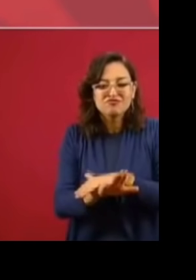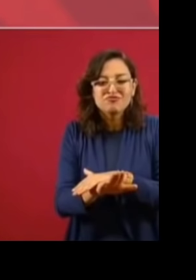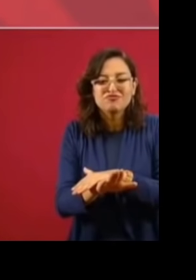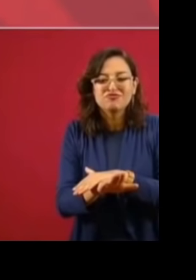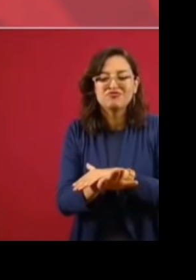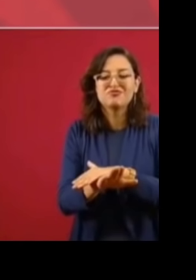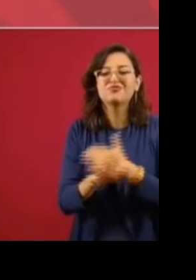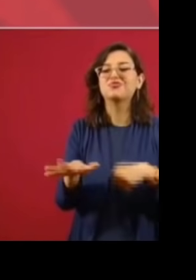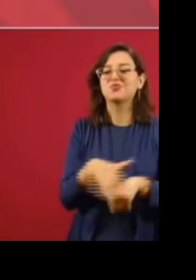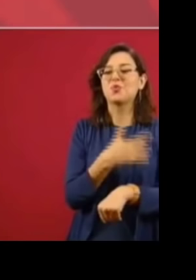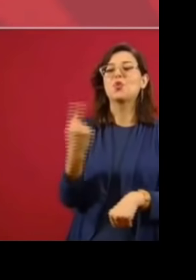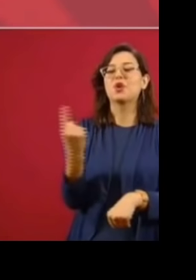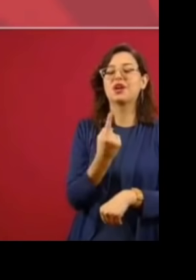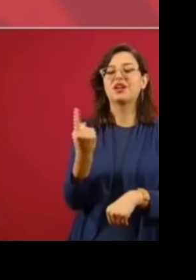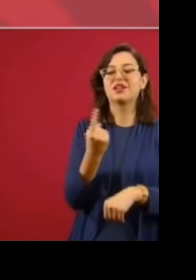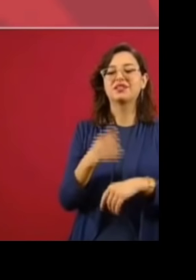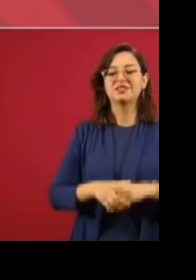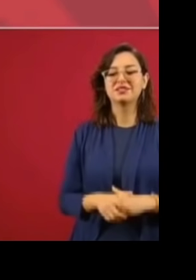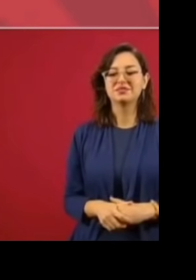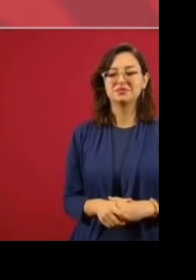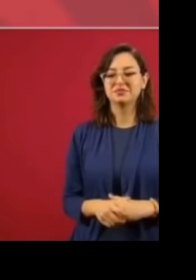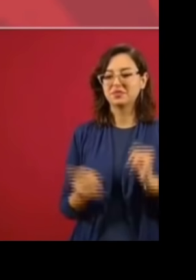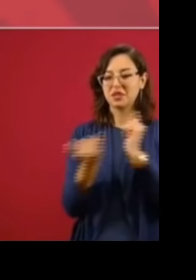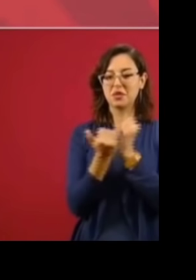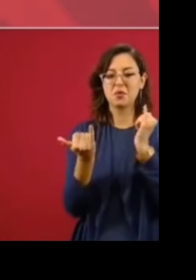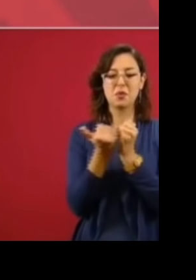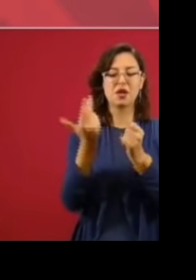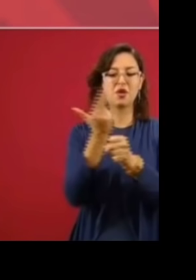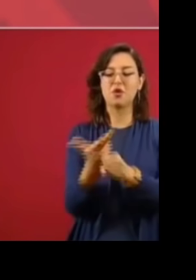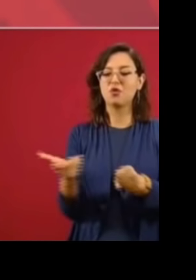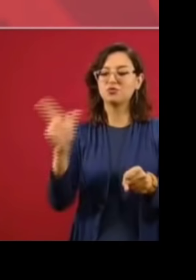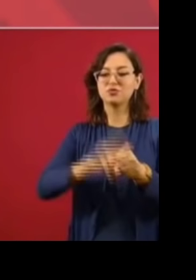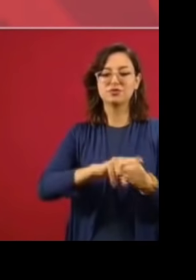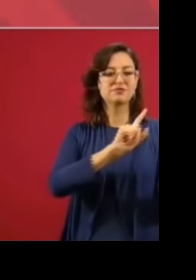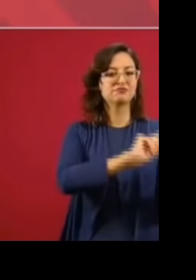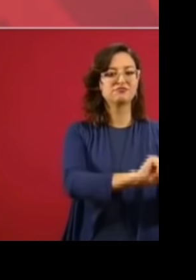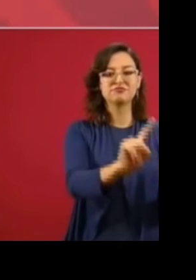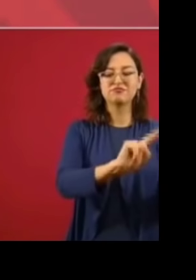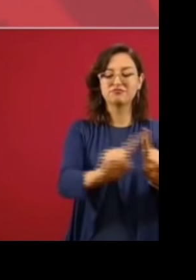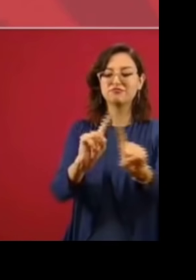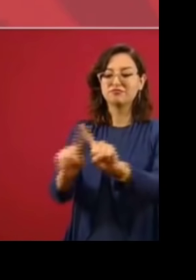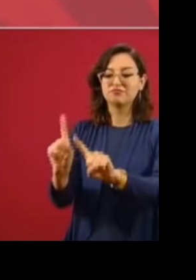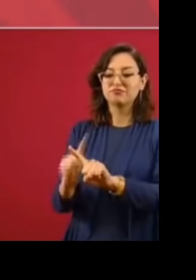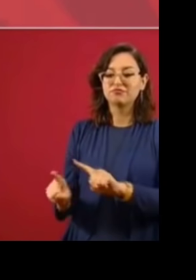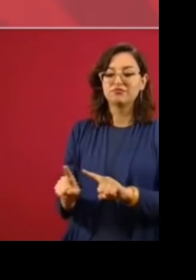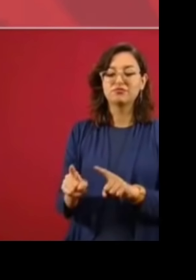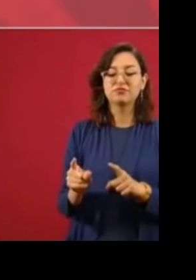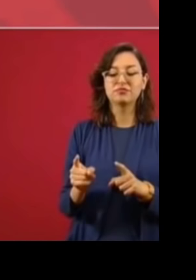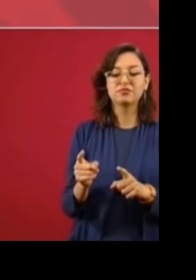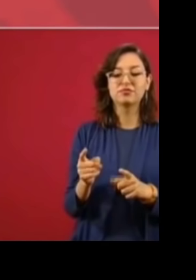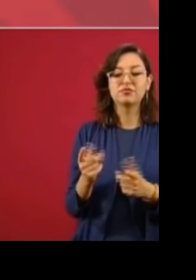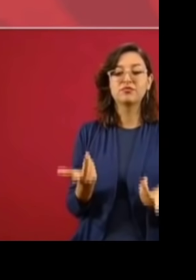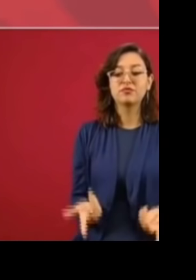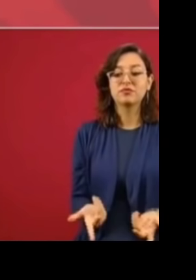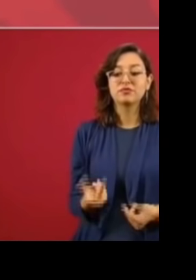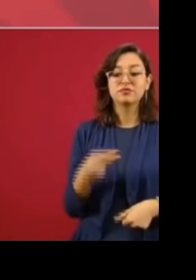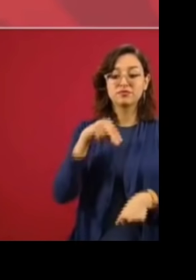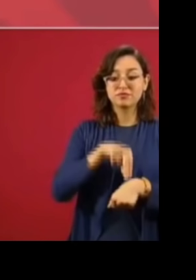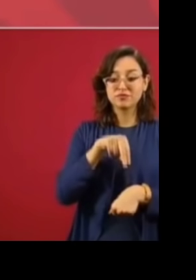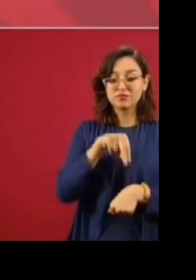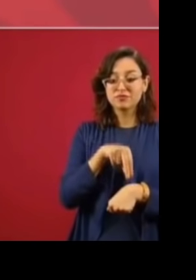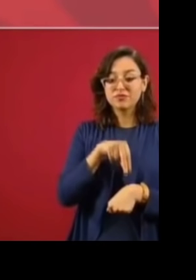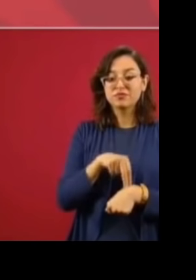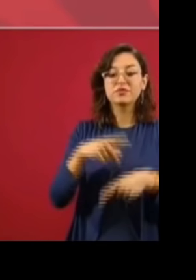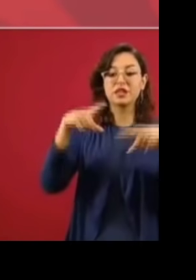mismo que sucede en el caso de los hospitales. Si un médico,